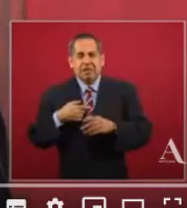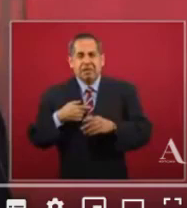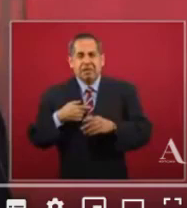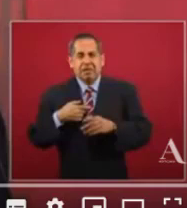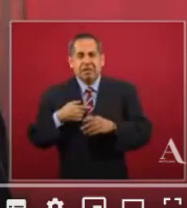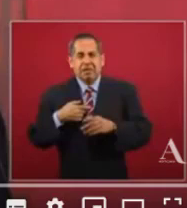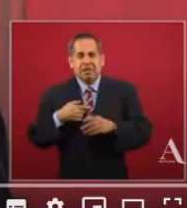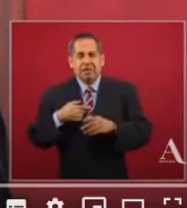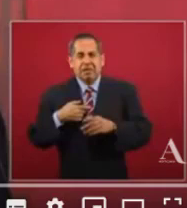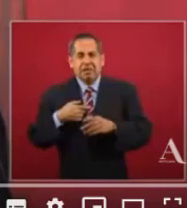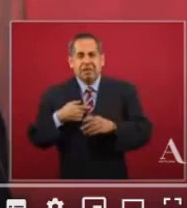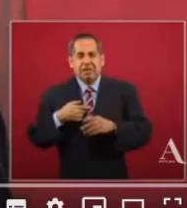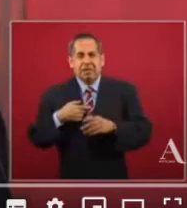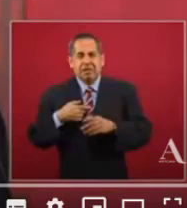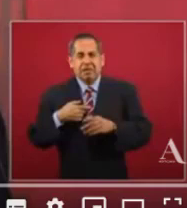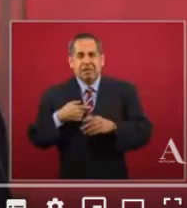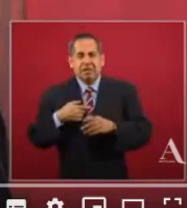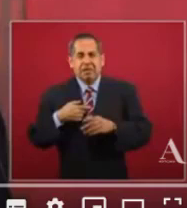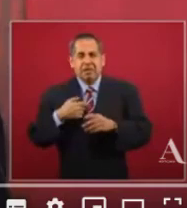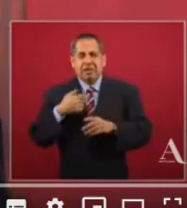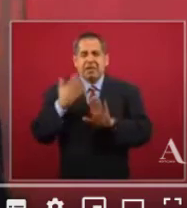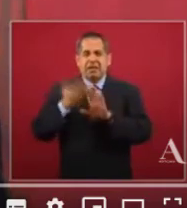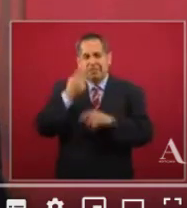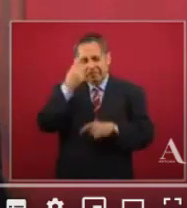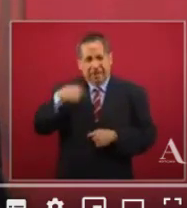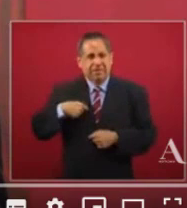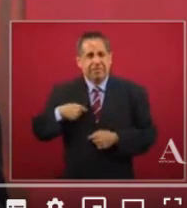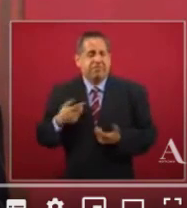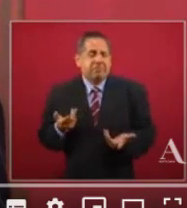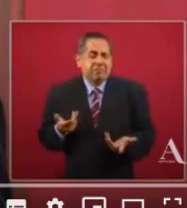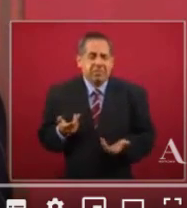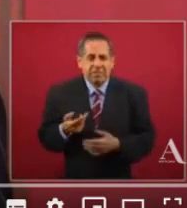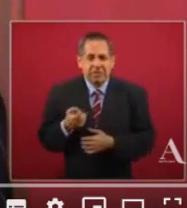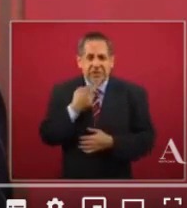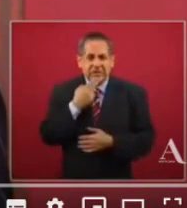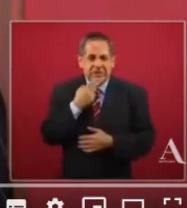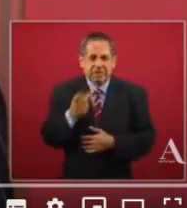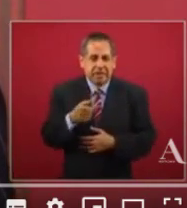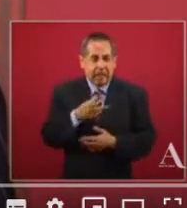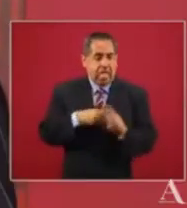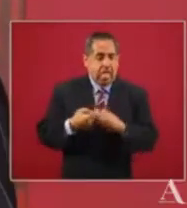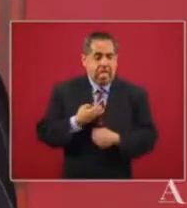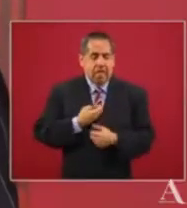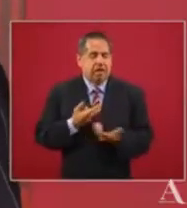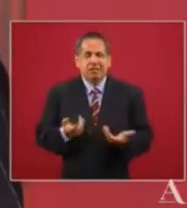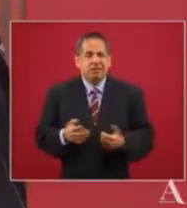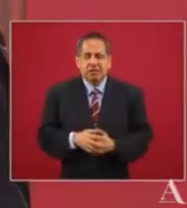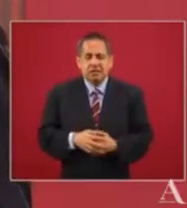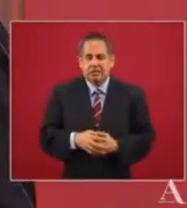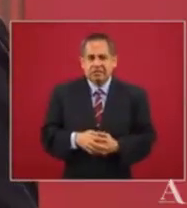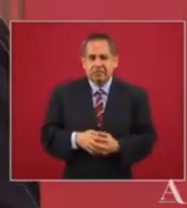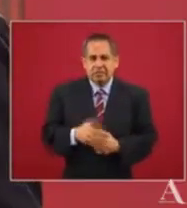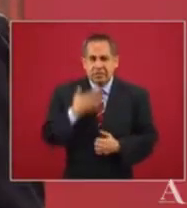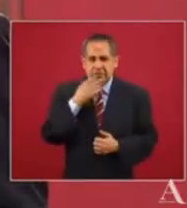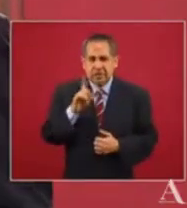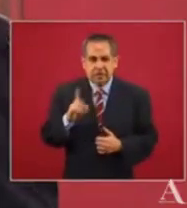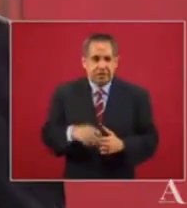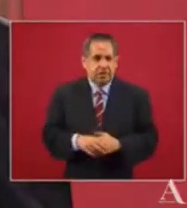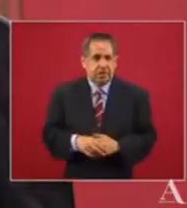en estas caravanas en su contra está bien visto por ejemplo